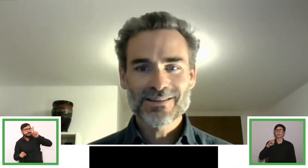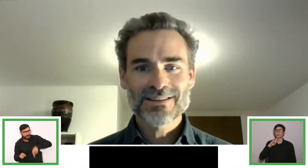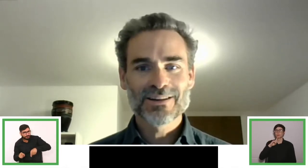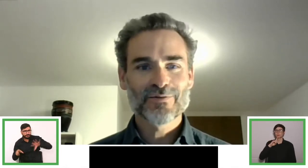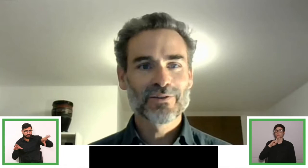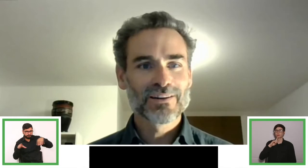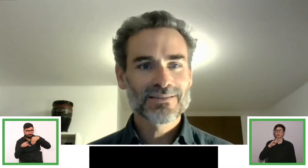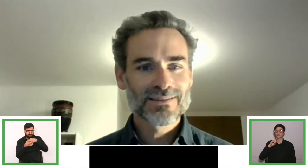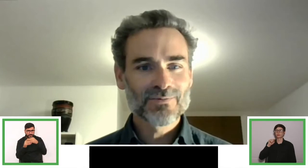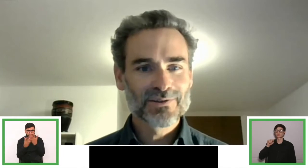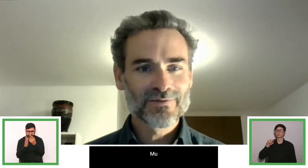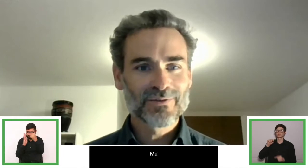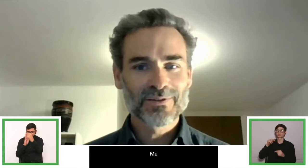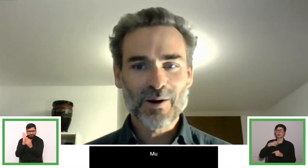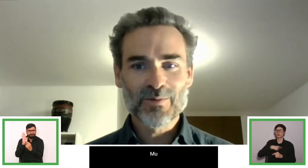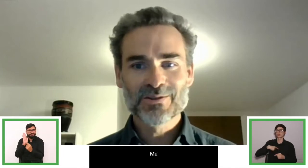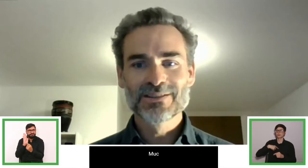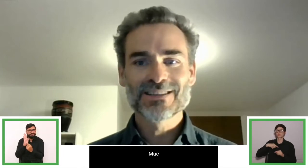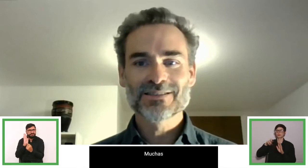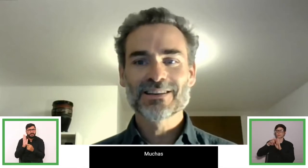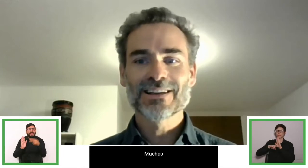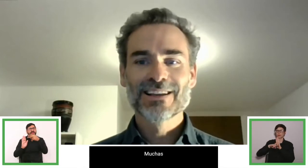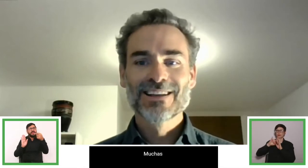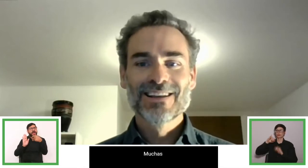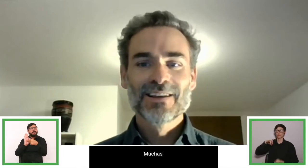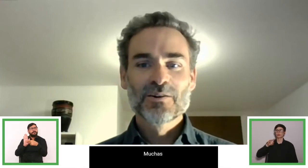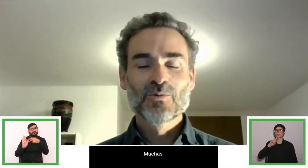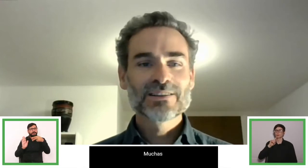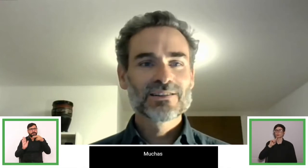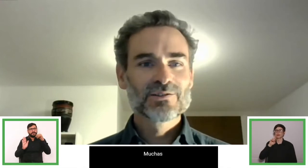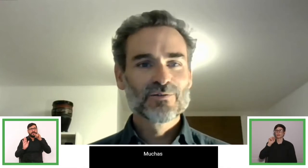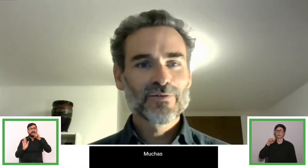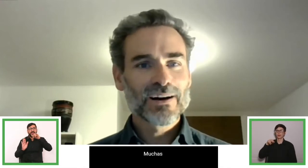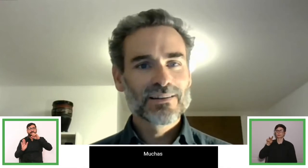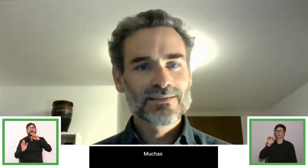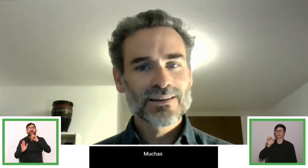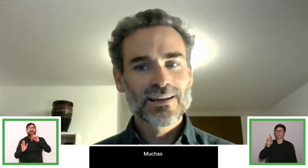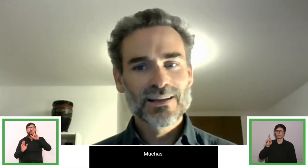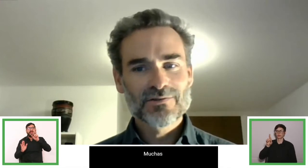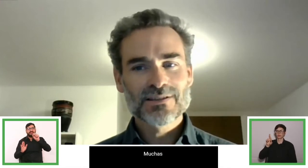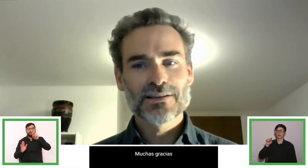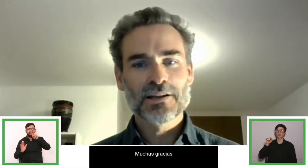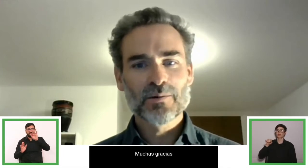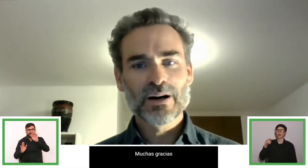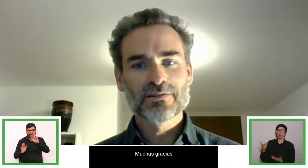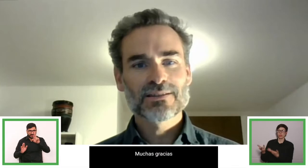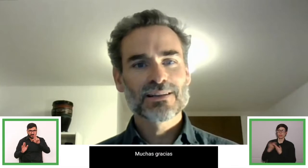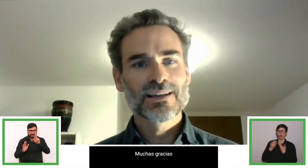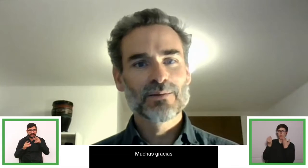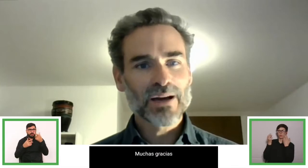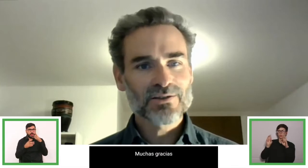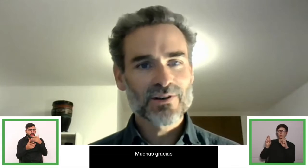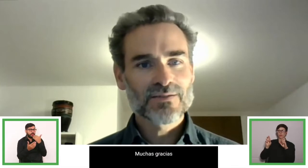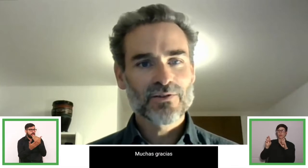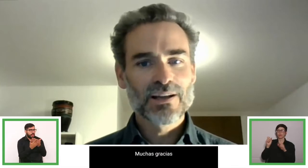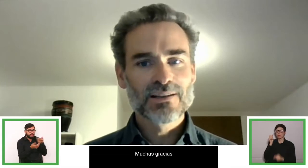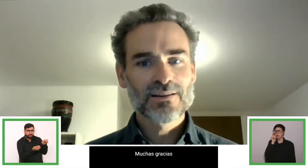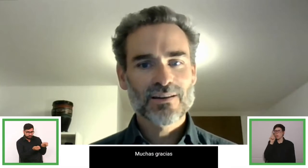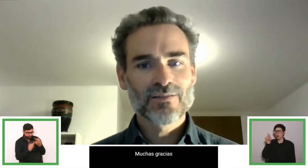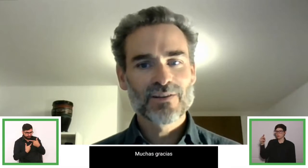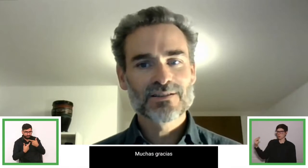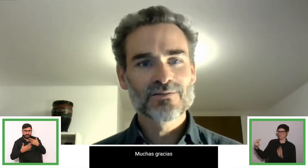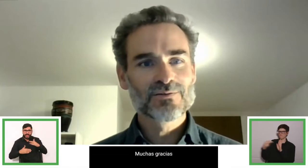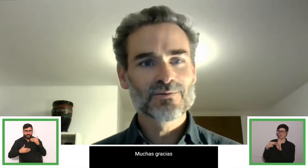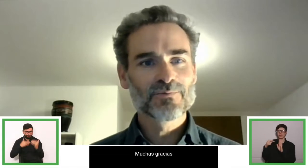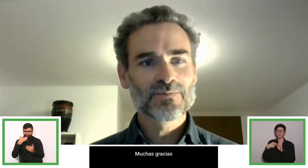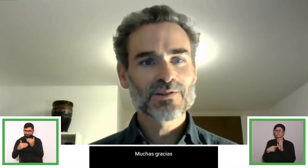América Latina. Muchas gracias por estar con nosotros y darnos esta oportunidad. ¿Qué encontraste interesante